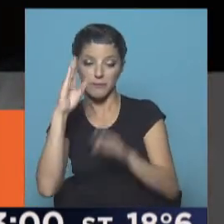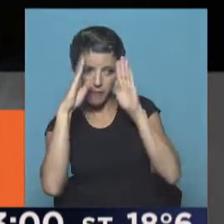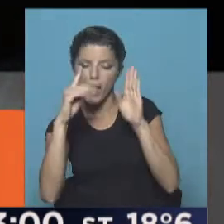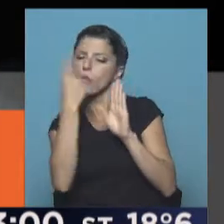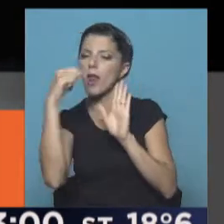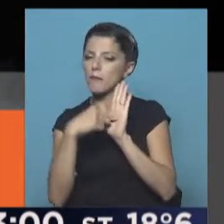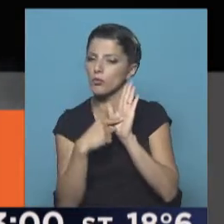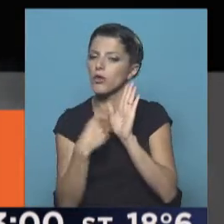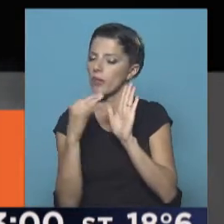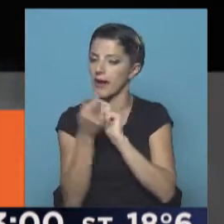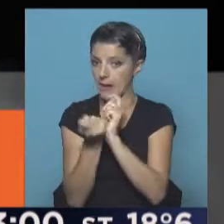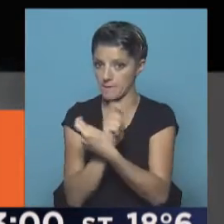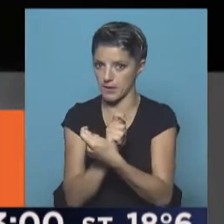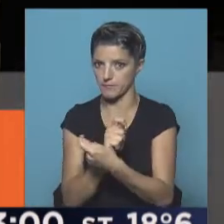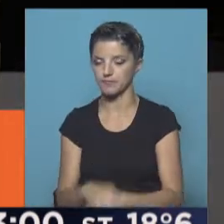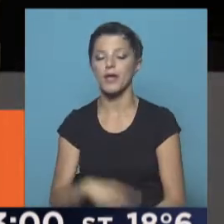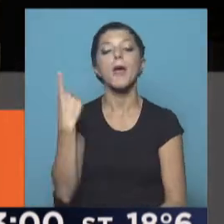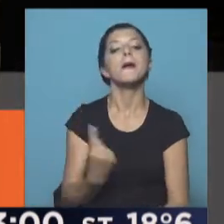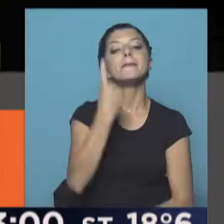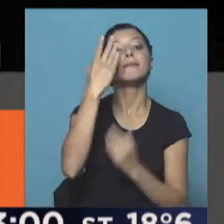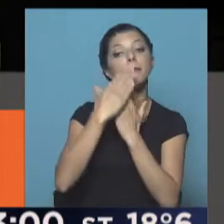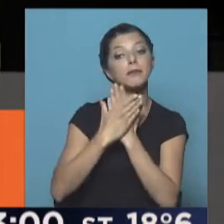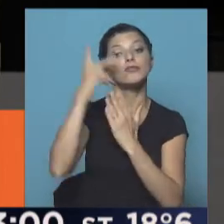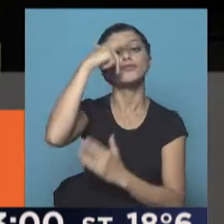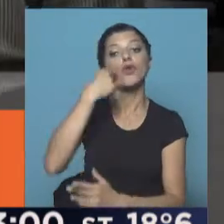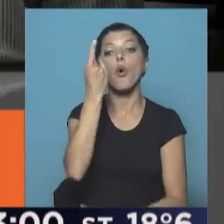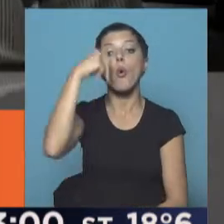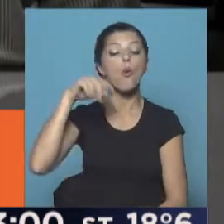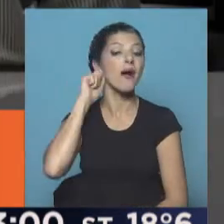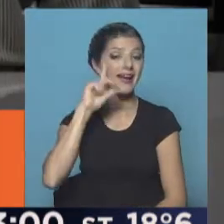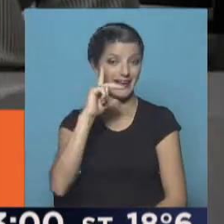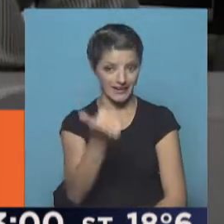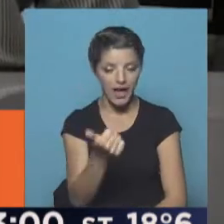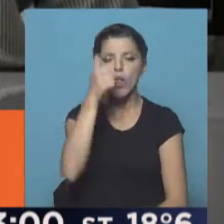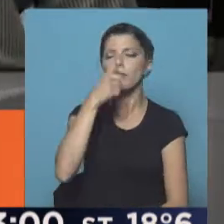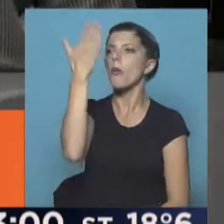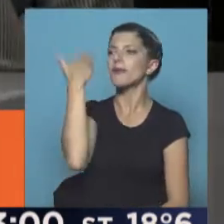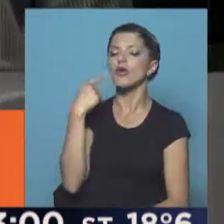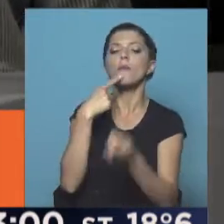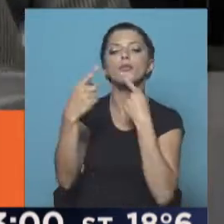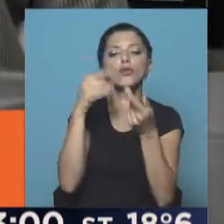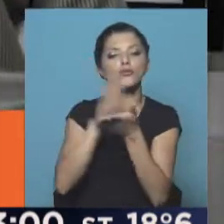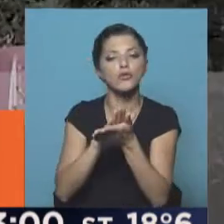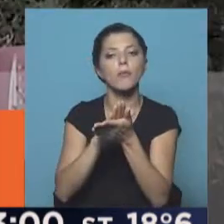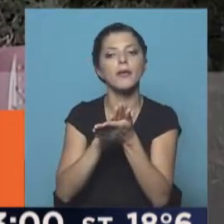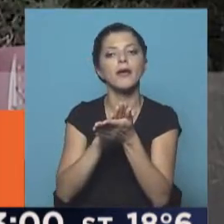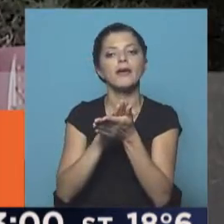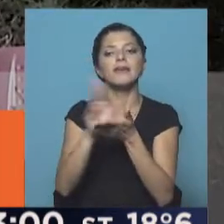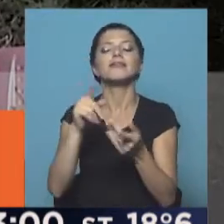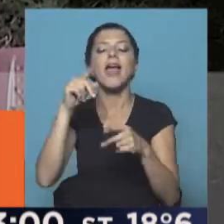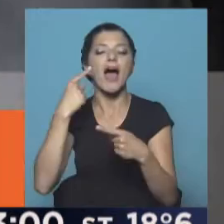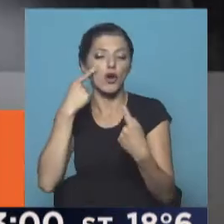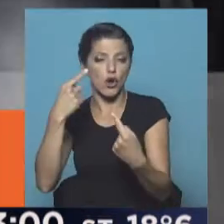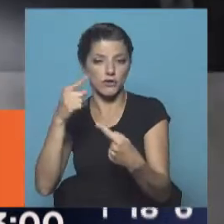El primer ministro de Hungría, Viktor Orbán, sufrió un revés el domingo en el referéndum que promovió contra el plan de cuotas de migrantes de la Unión